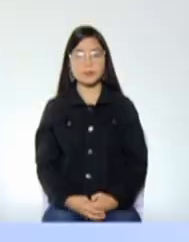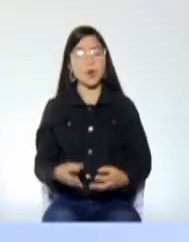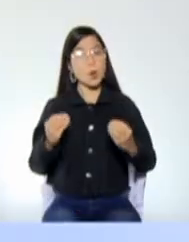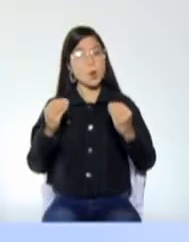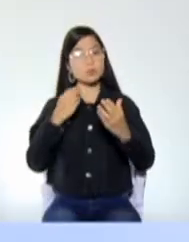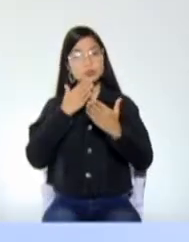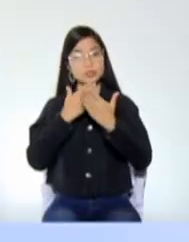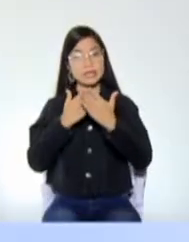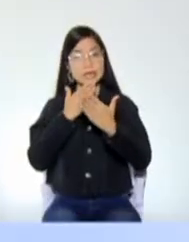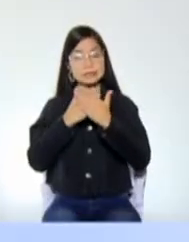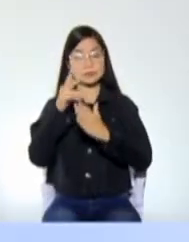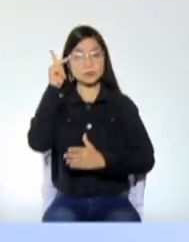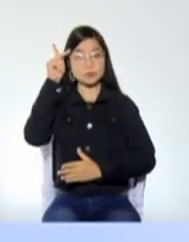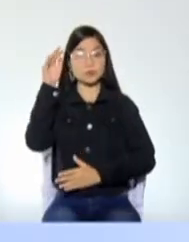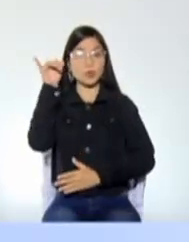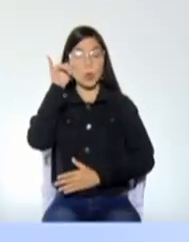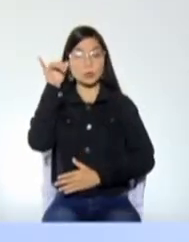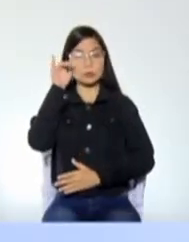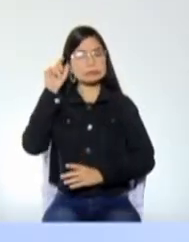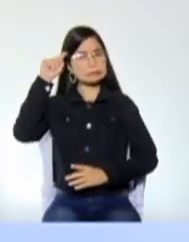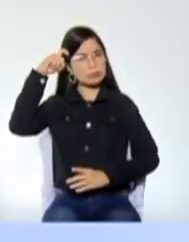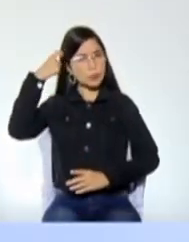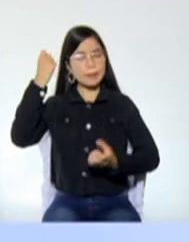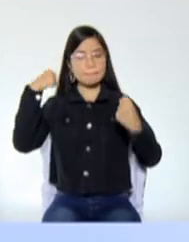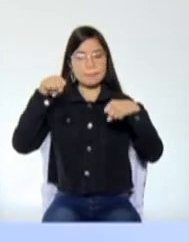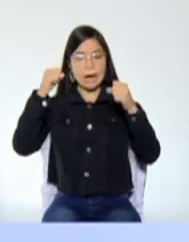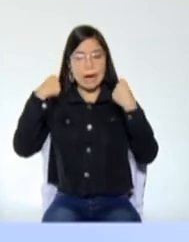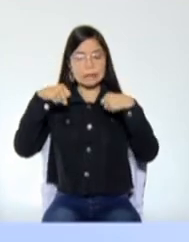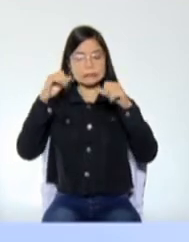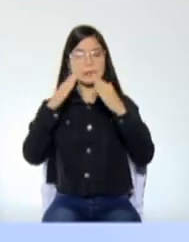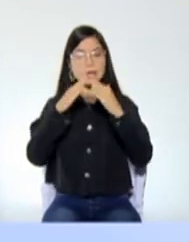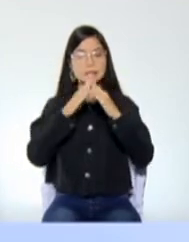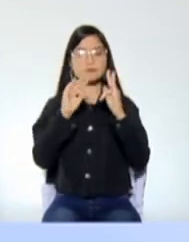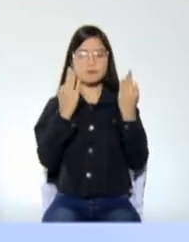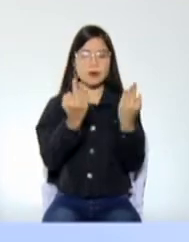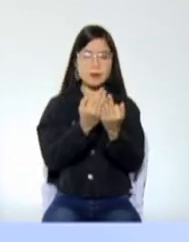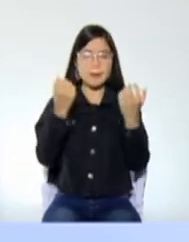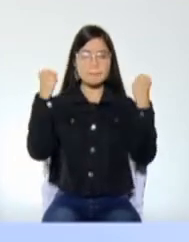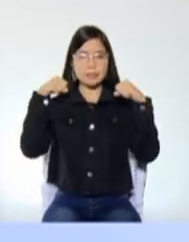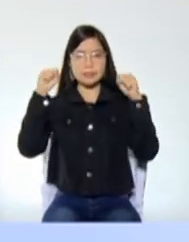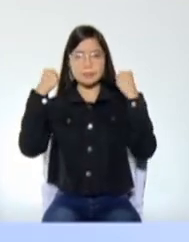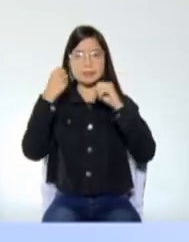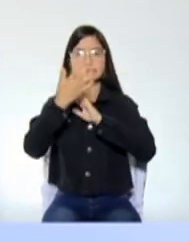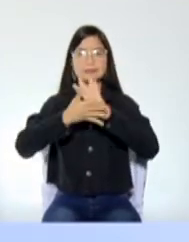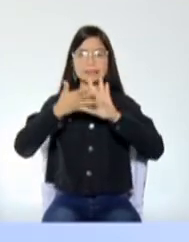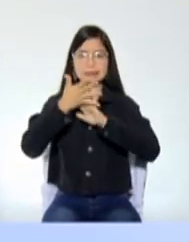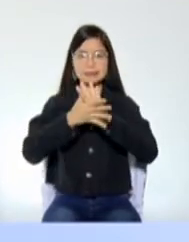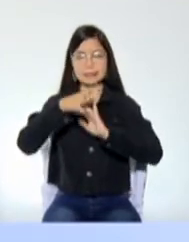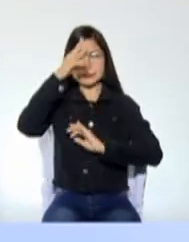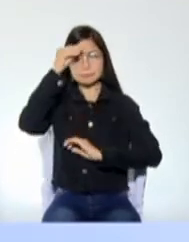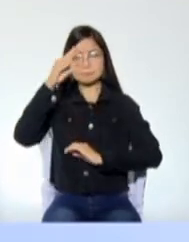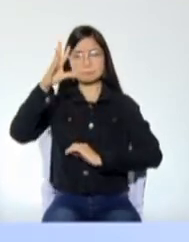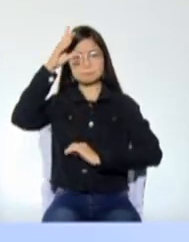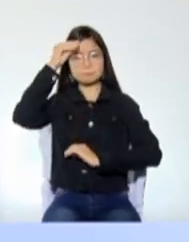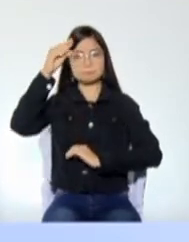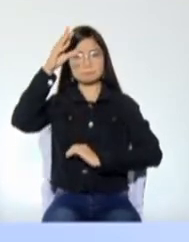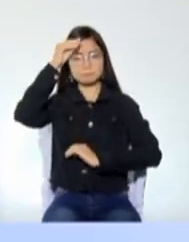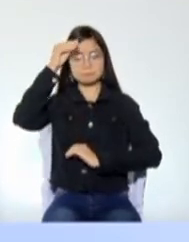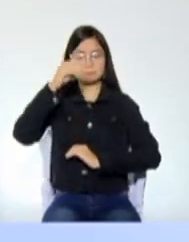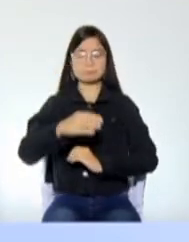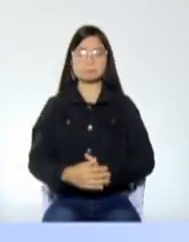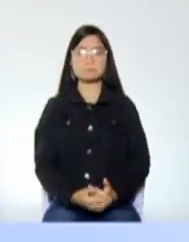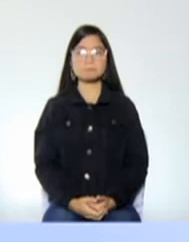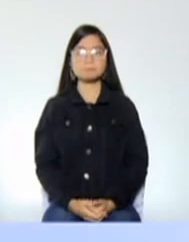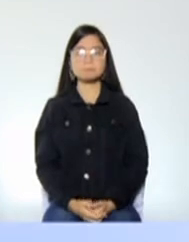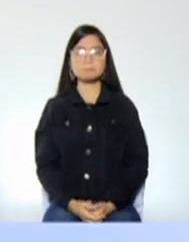Muchísimas gracias, profesora Yolibel. Recuerden siempre practicar en casa, practicar en familia, para así poder apropiarnos de cada una de las señas que nos presenta